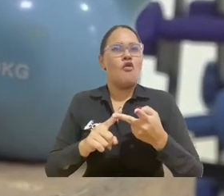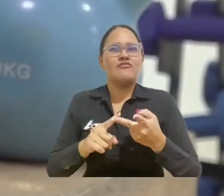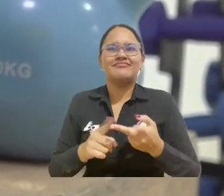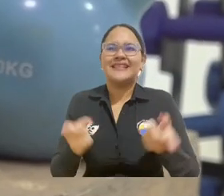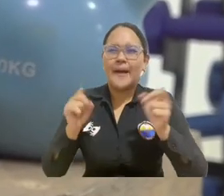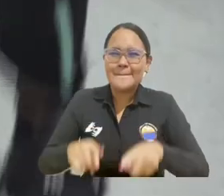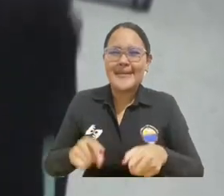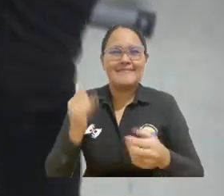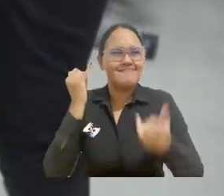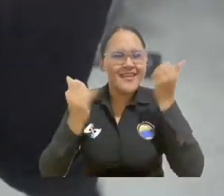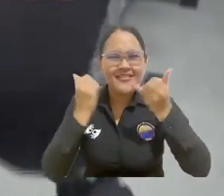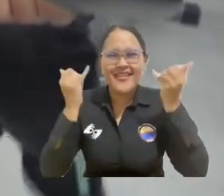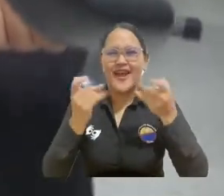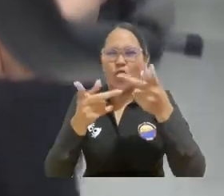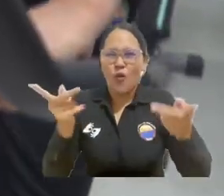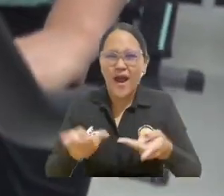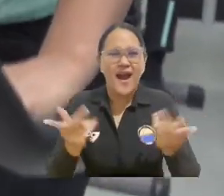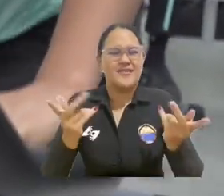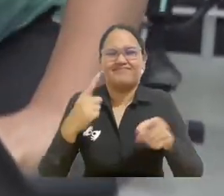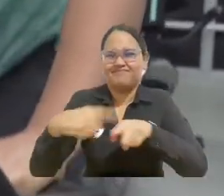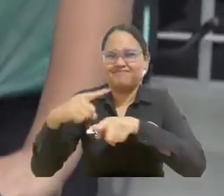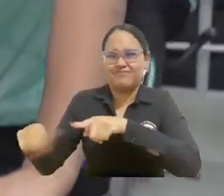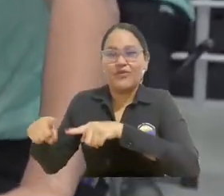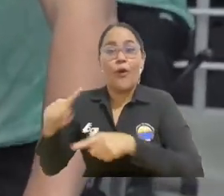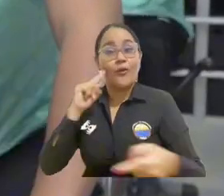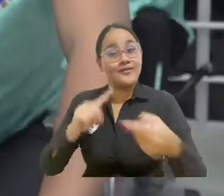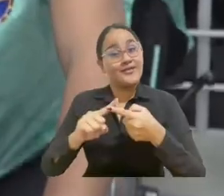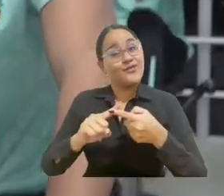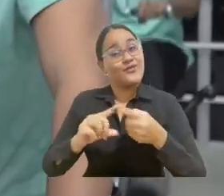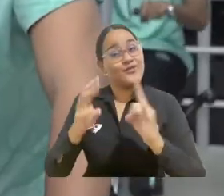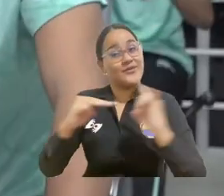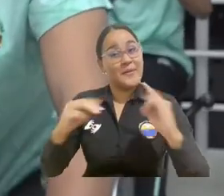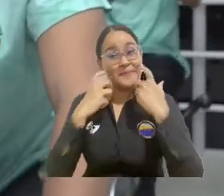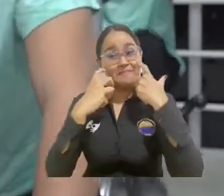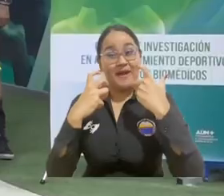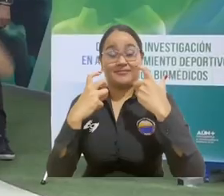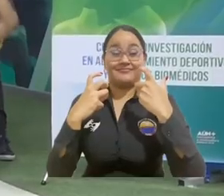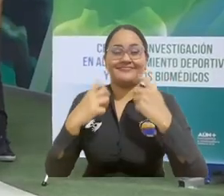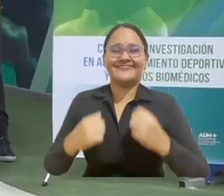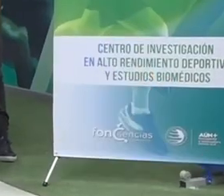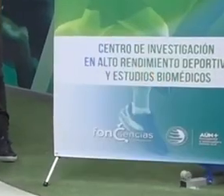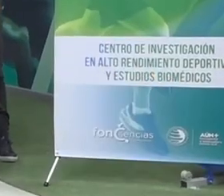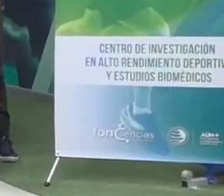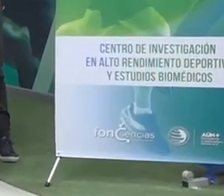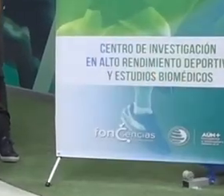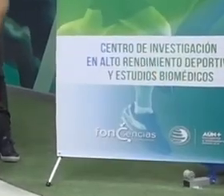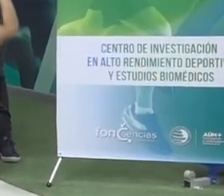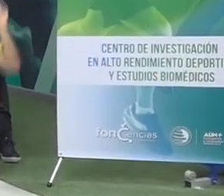prácticas como estas que nos hace ver cada día como una universidad de mucho nivel.